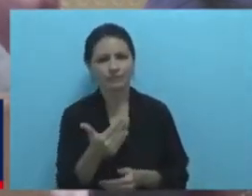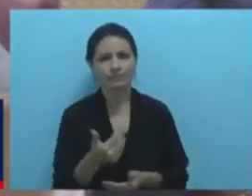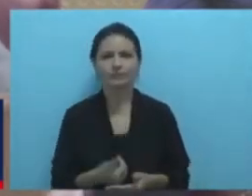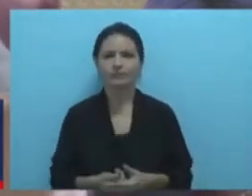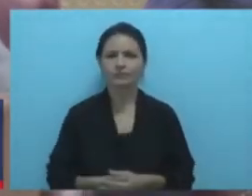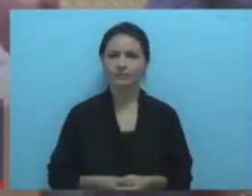gracias